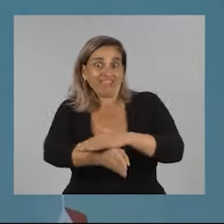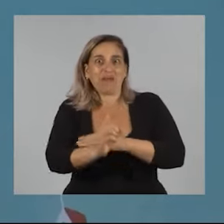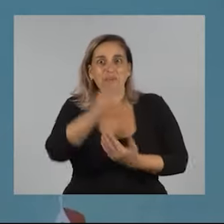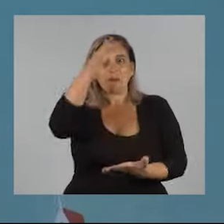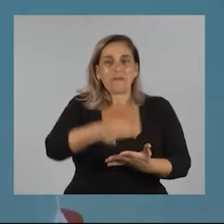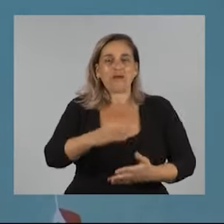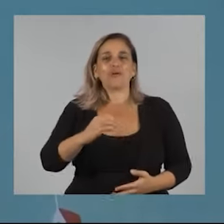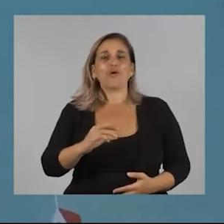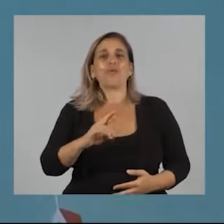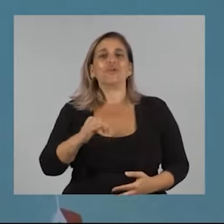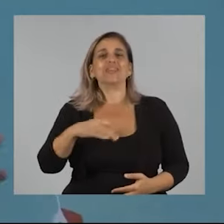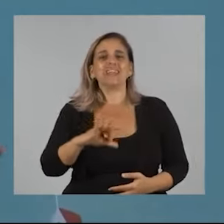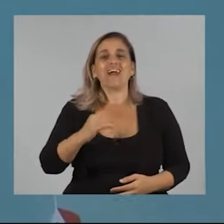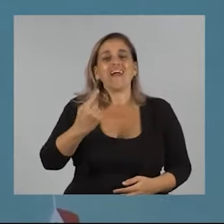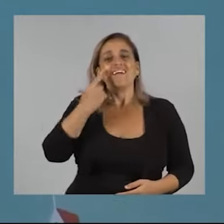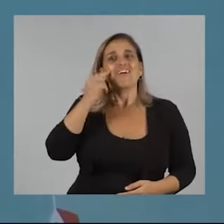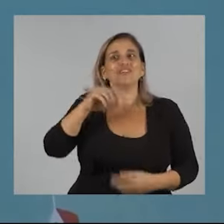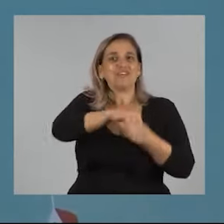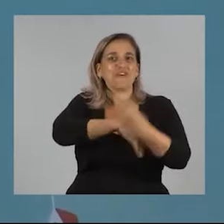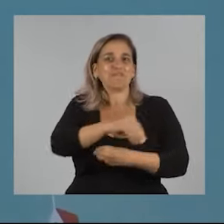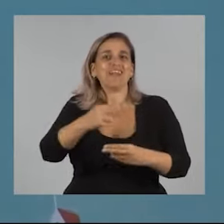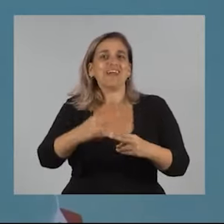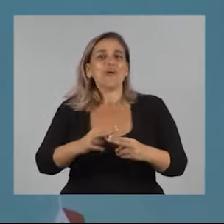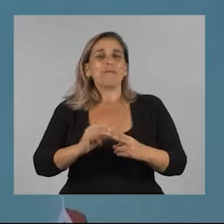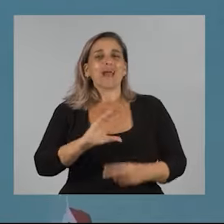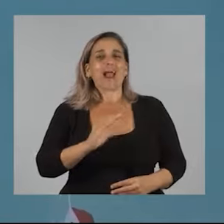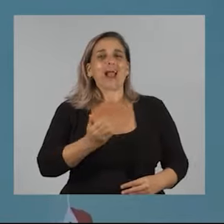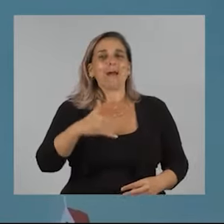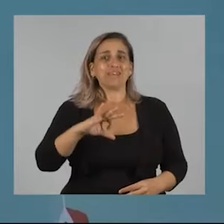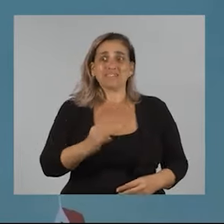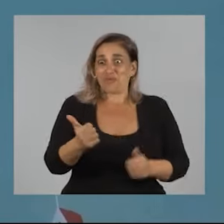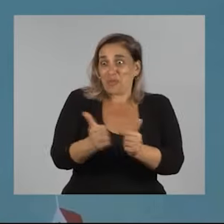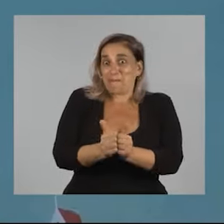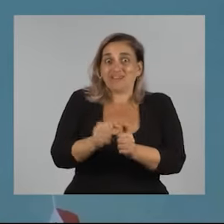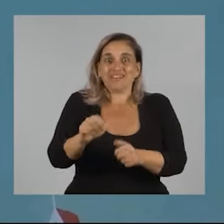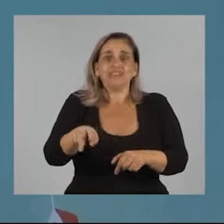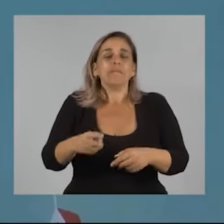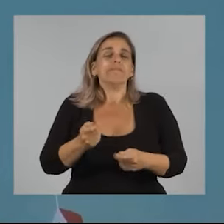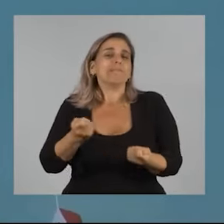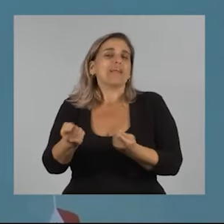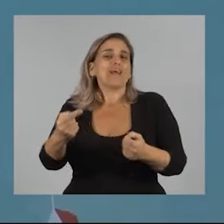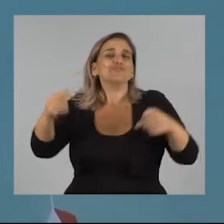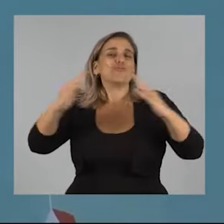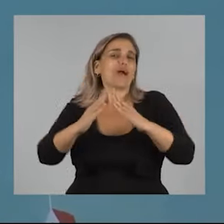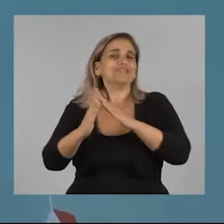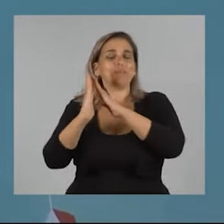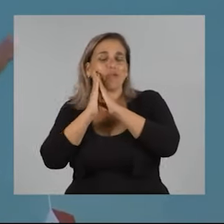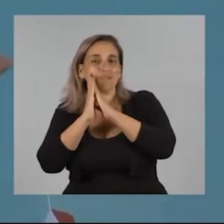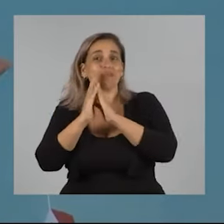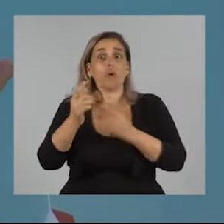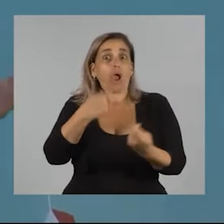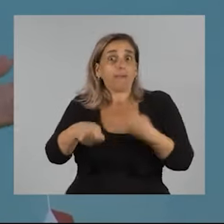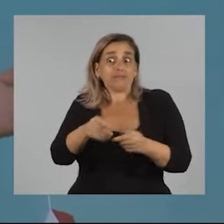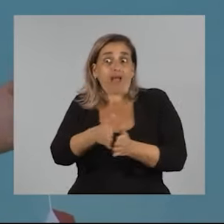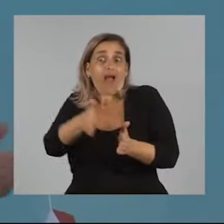Curtina y conocí a la familia Camisa, que están acá, el matrimonio. Y me prestaron su casa para dormir. Tenía un